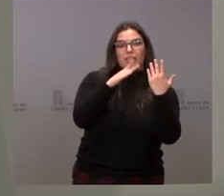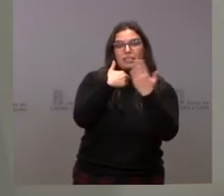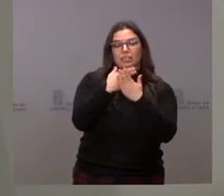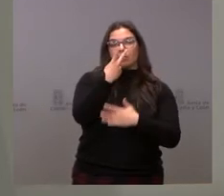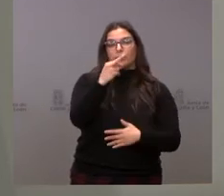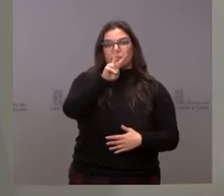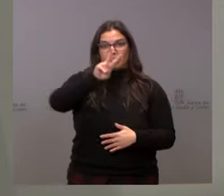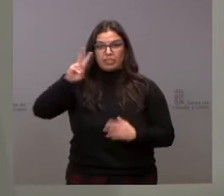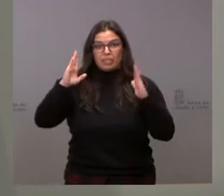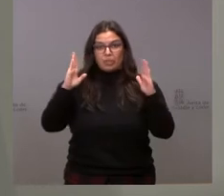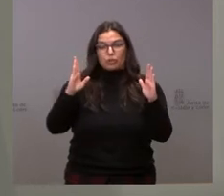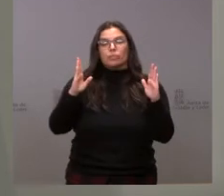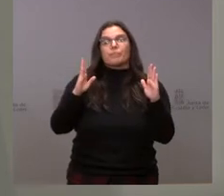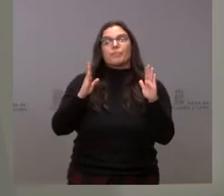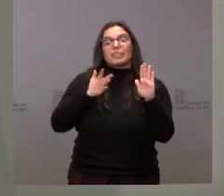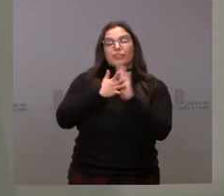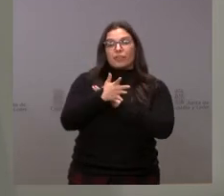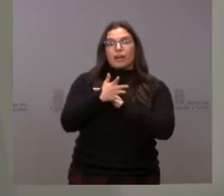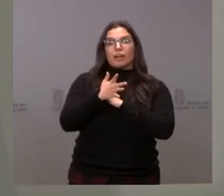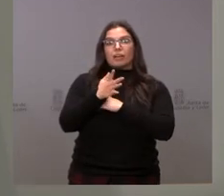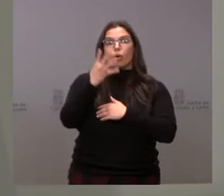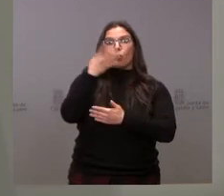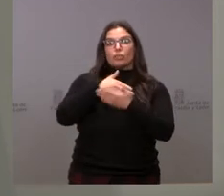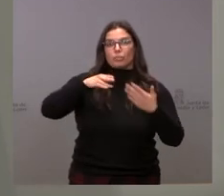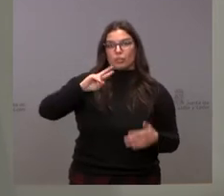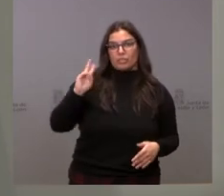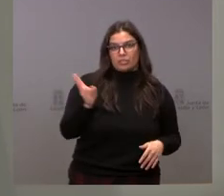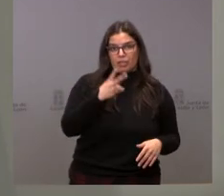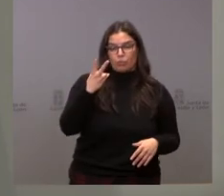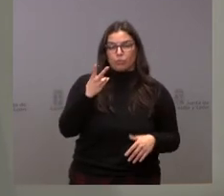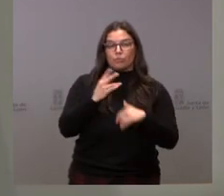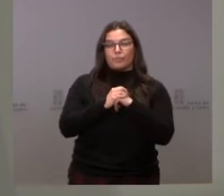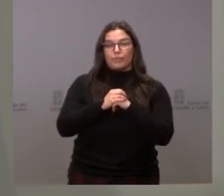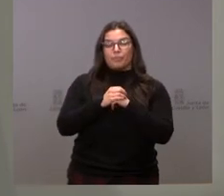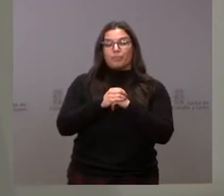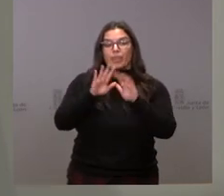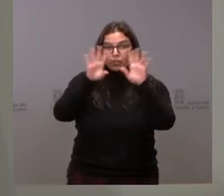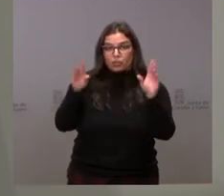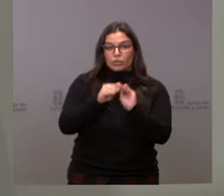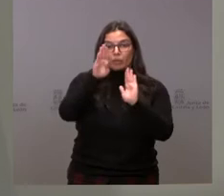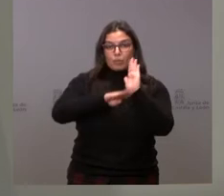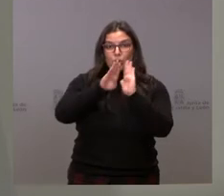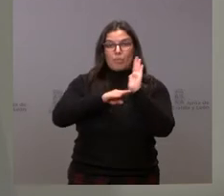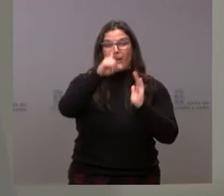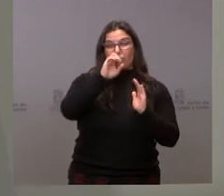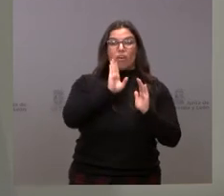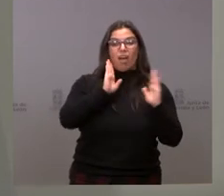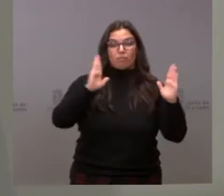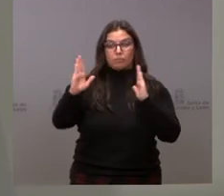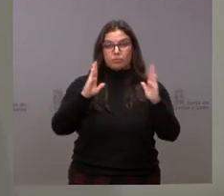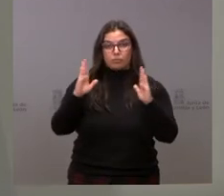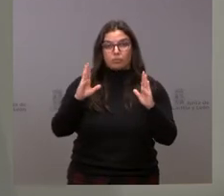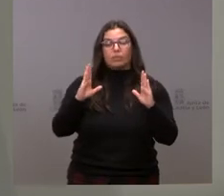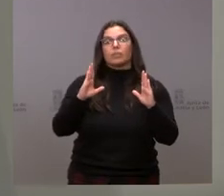2022 estamos hablando de 4 millones de euros el conjunto del programa en este periodo en términos de inversiones por las universidades